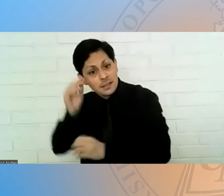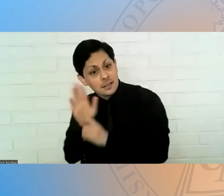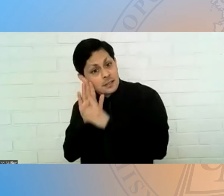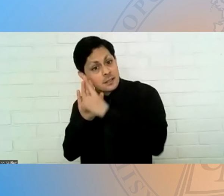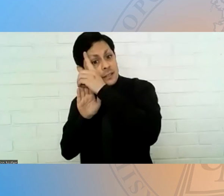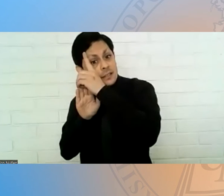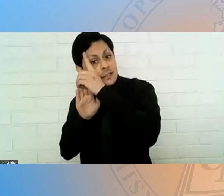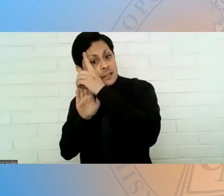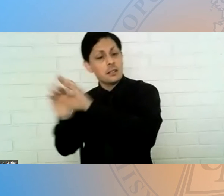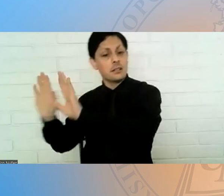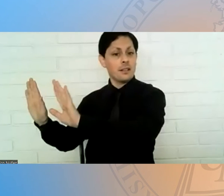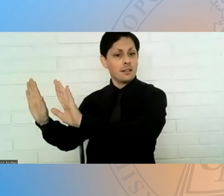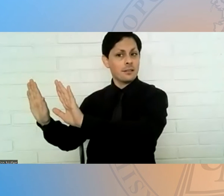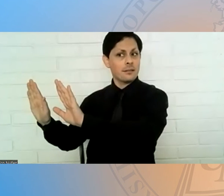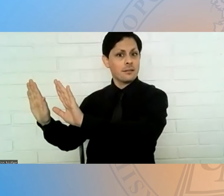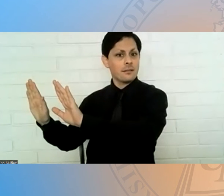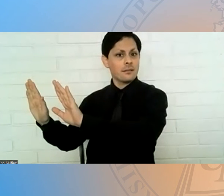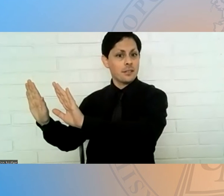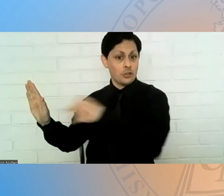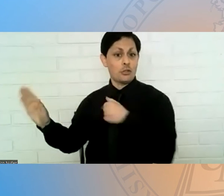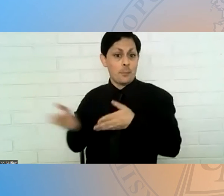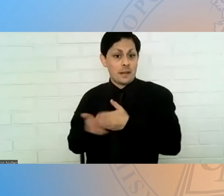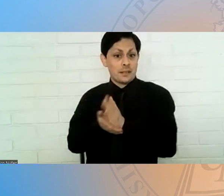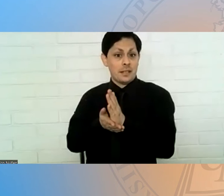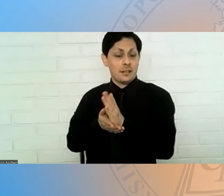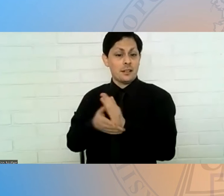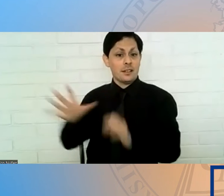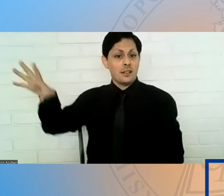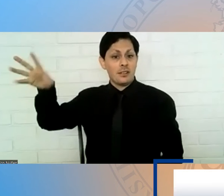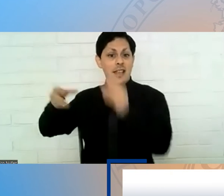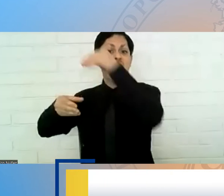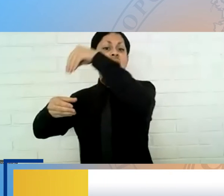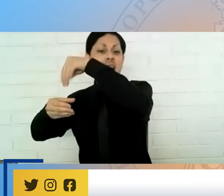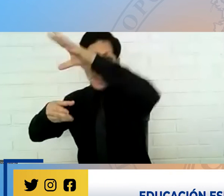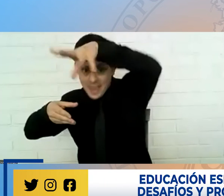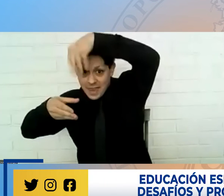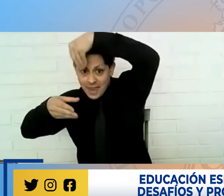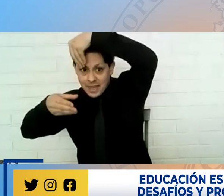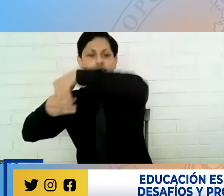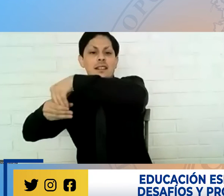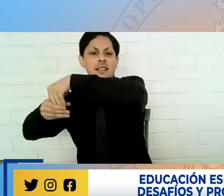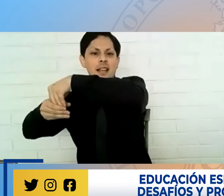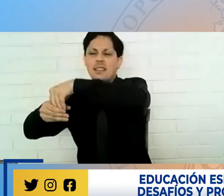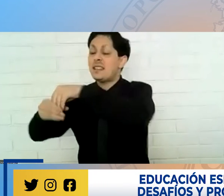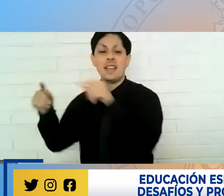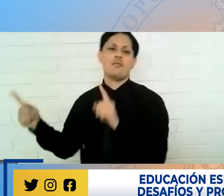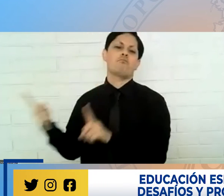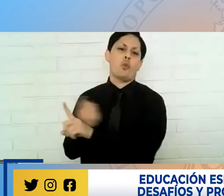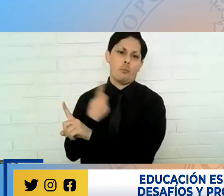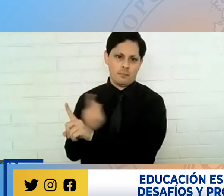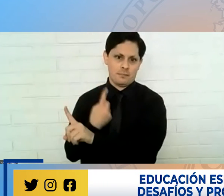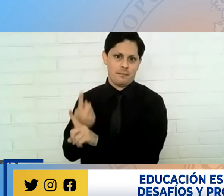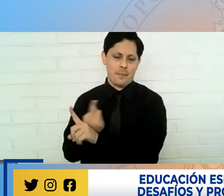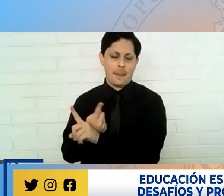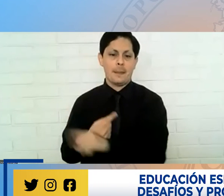trae. Fíjate que las investigaciones sobre saber pedagógico y práctica docente, nosotros constatamos, las hicimos en varias regiones,